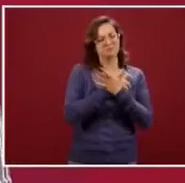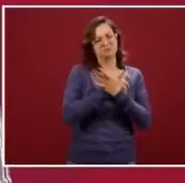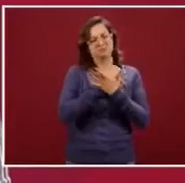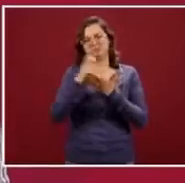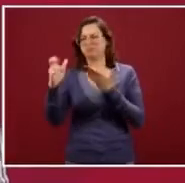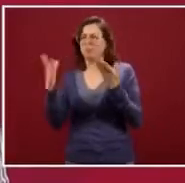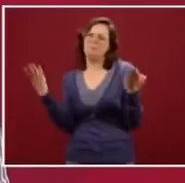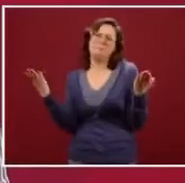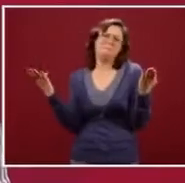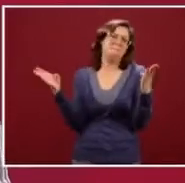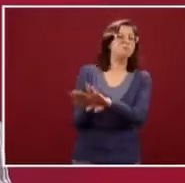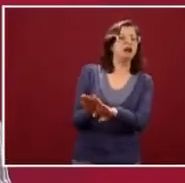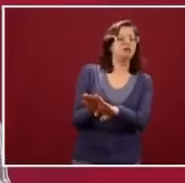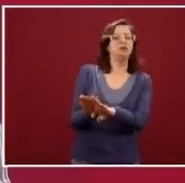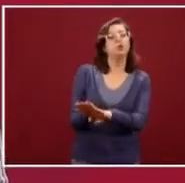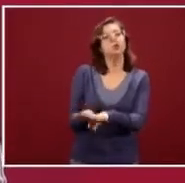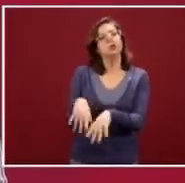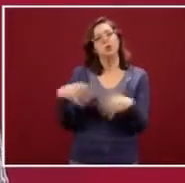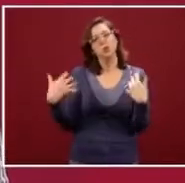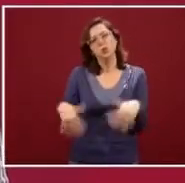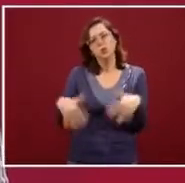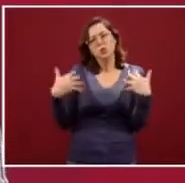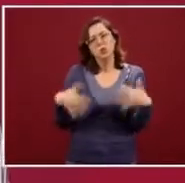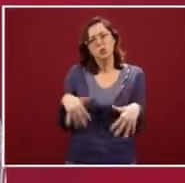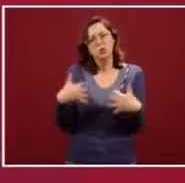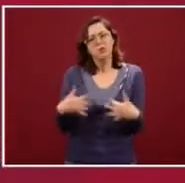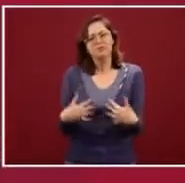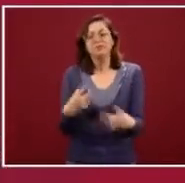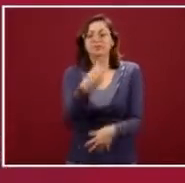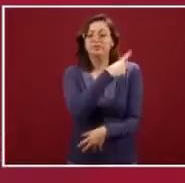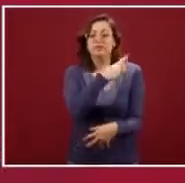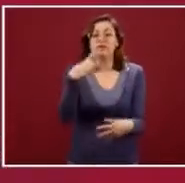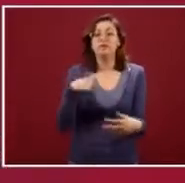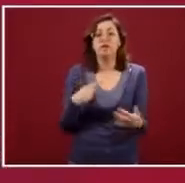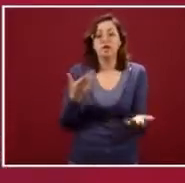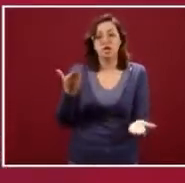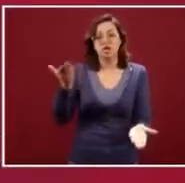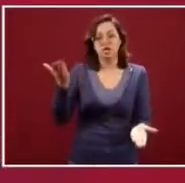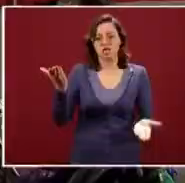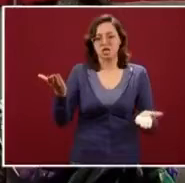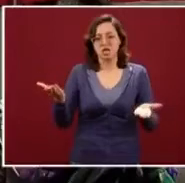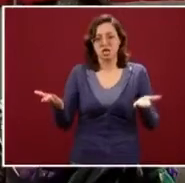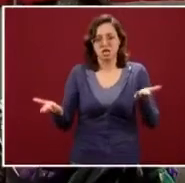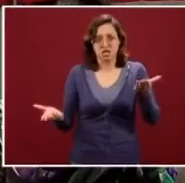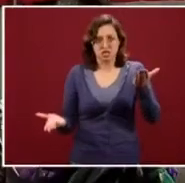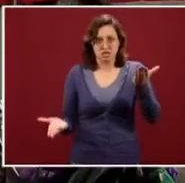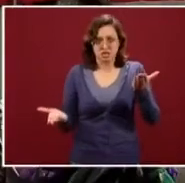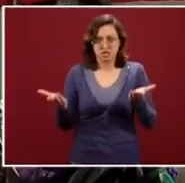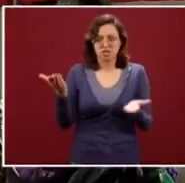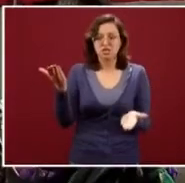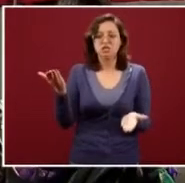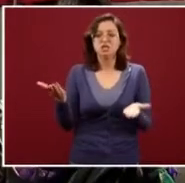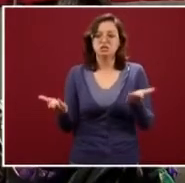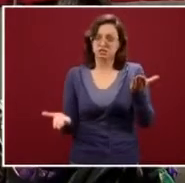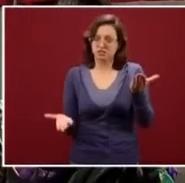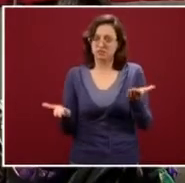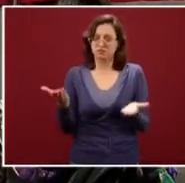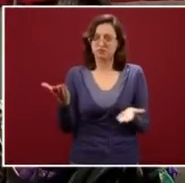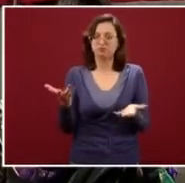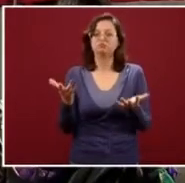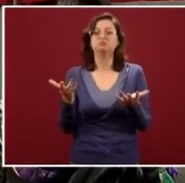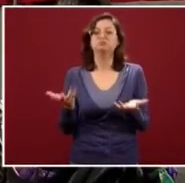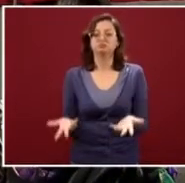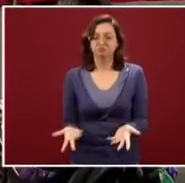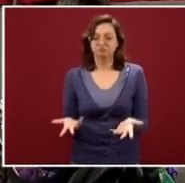extremadamente restrictivas. Entonces, en todo momento cuidamos el balance adecuado entre lograr que